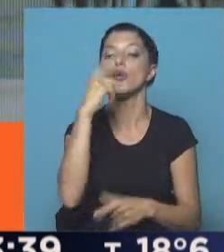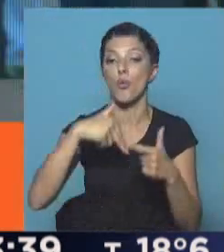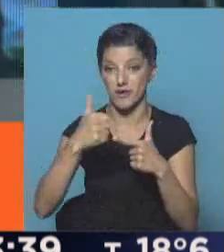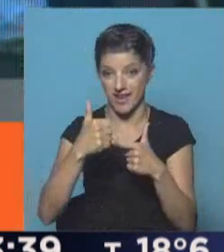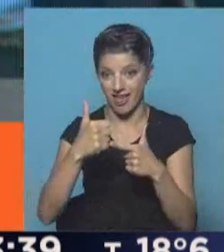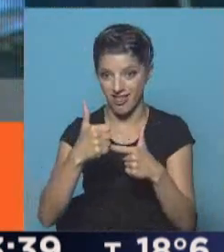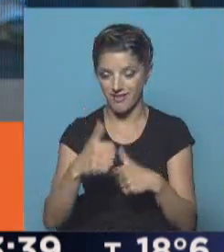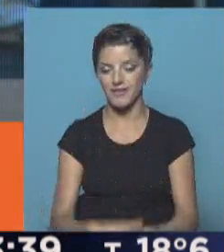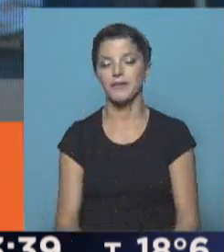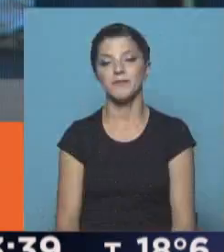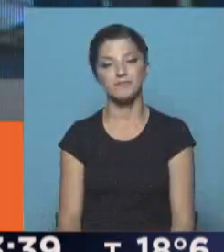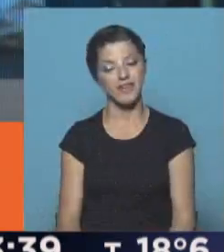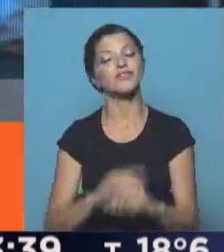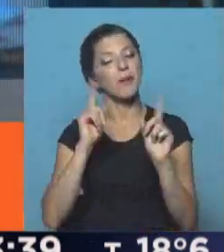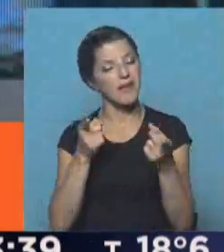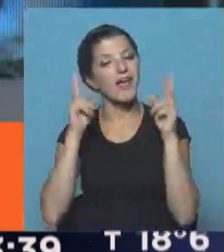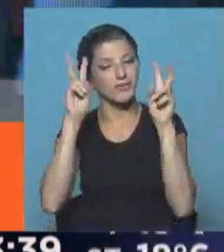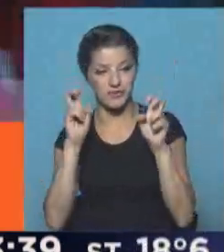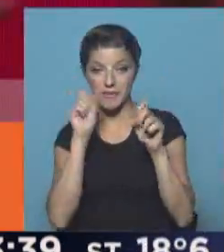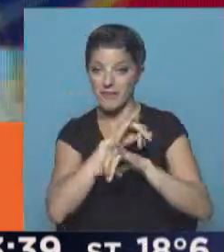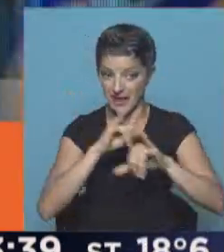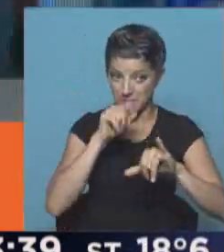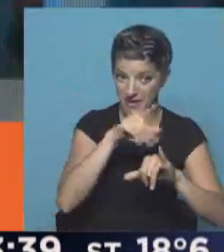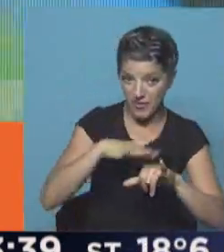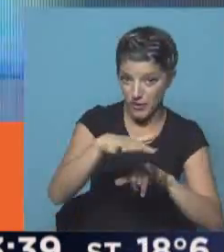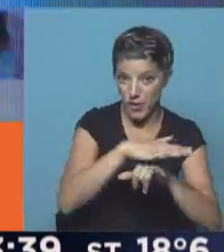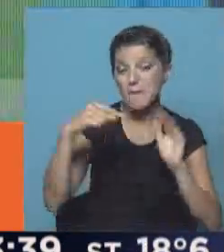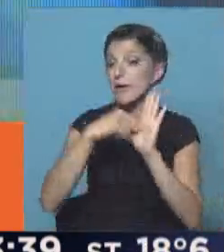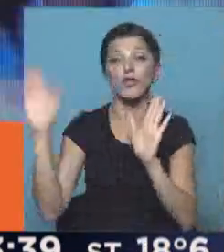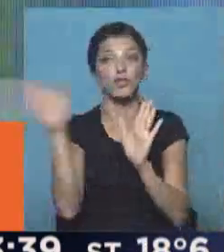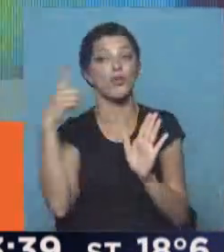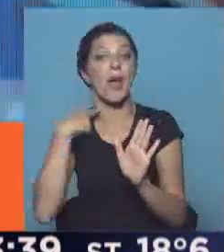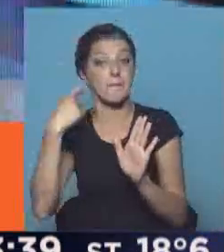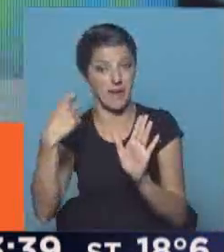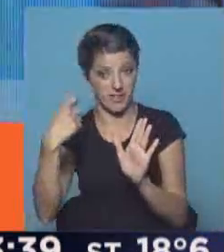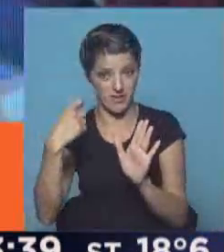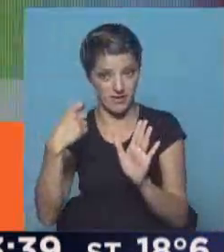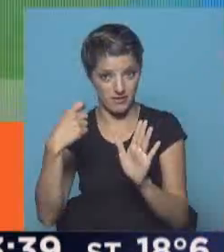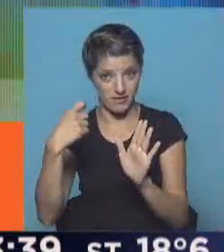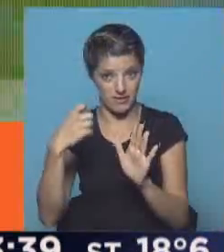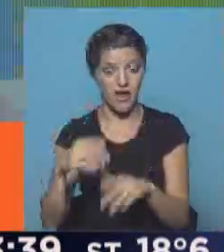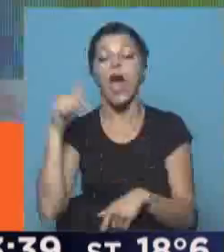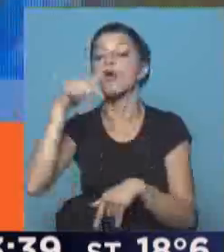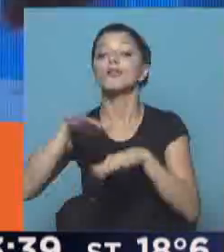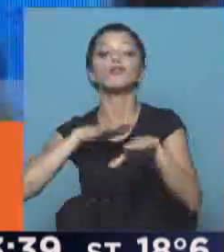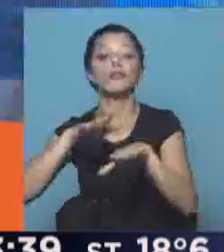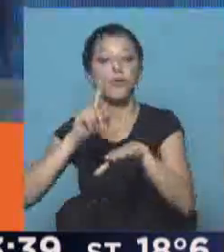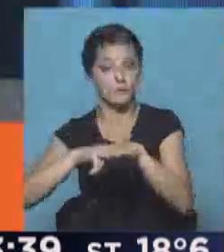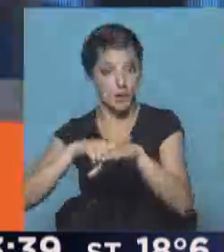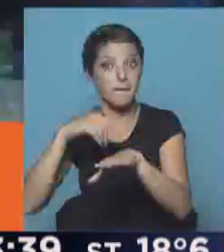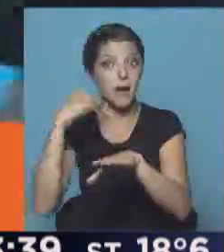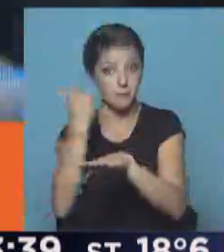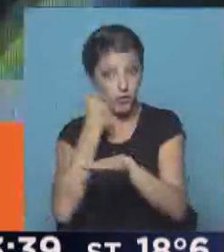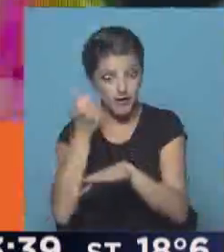convertido también en un tema de campaña no solo de Cataluña, también de toda España en un momento decisivo con gobierno en funciones